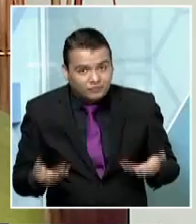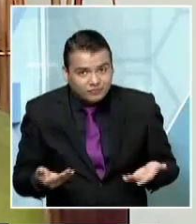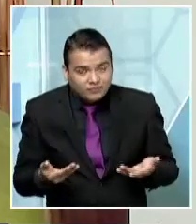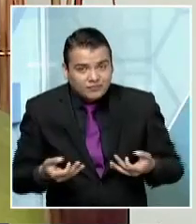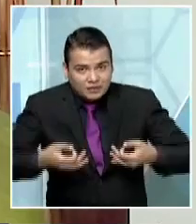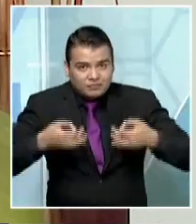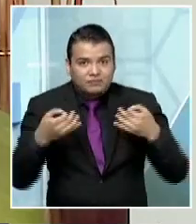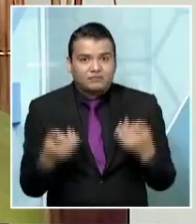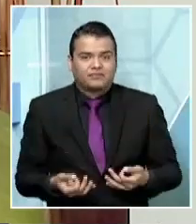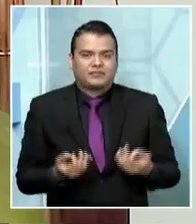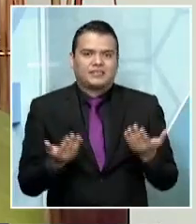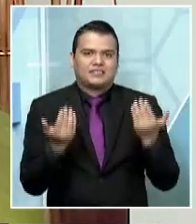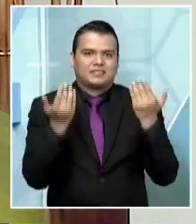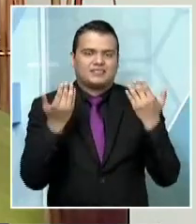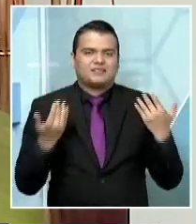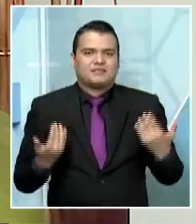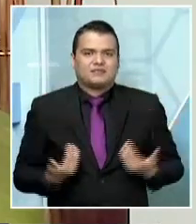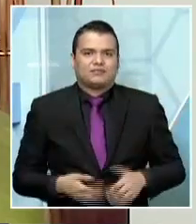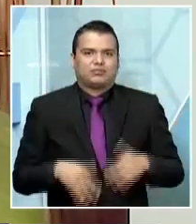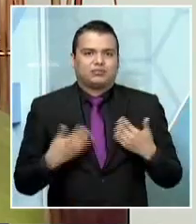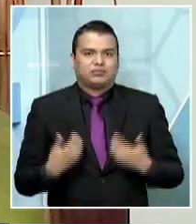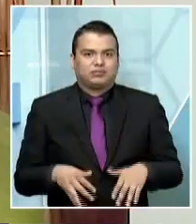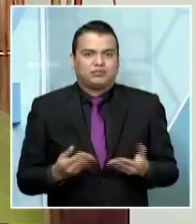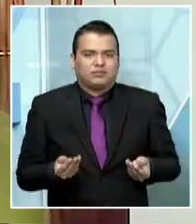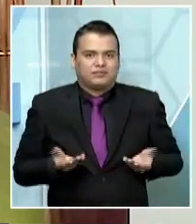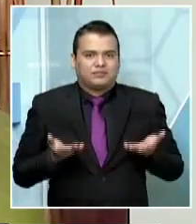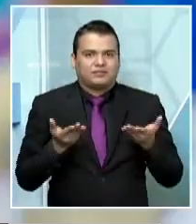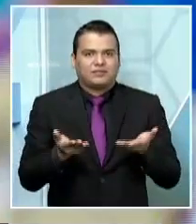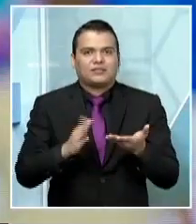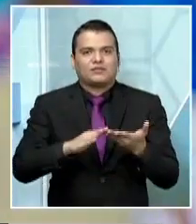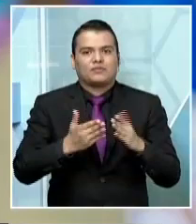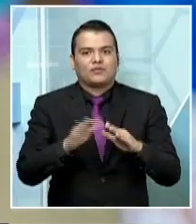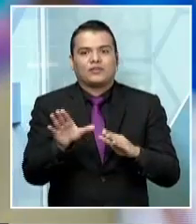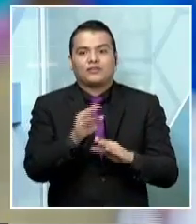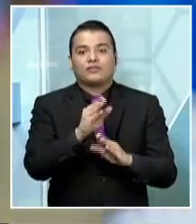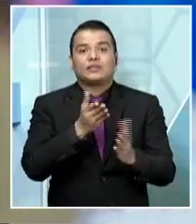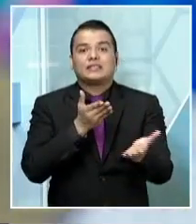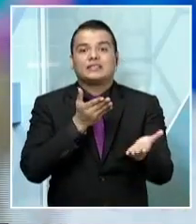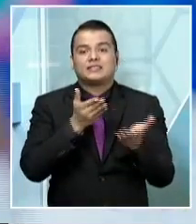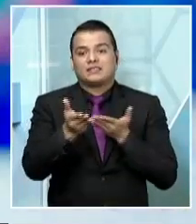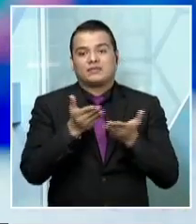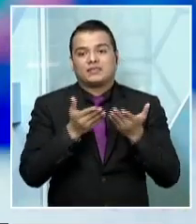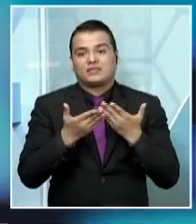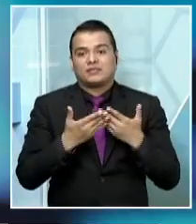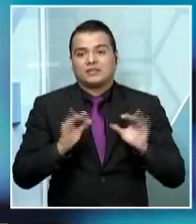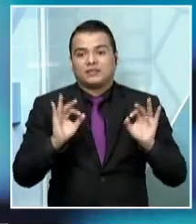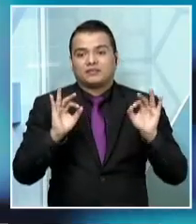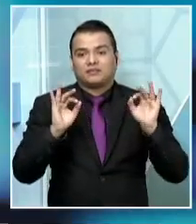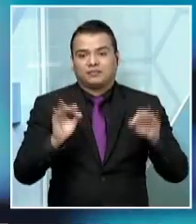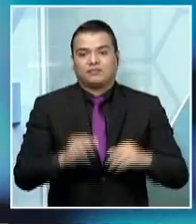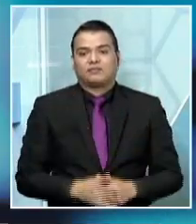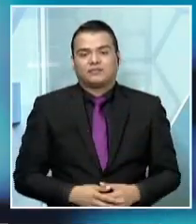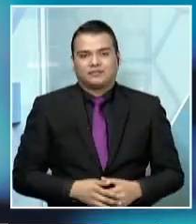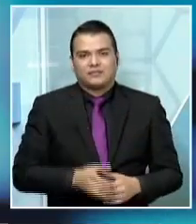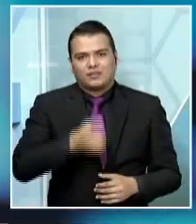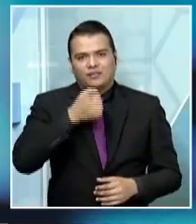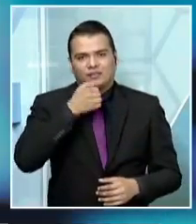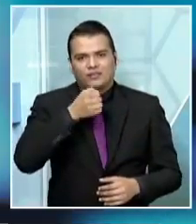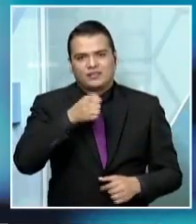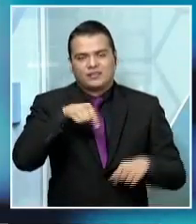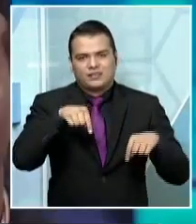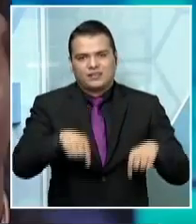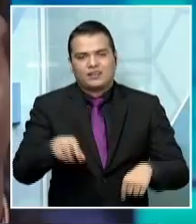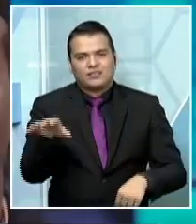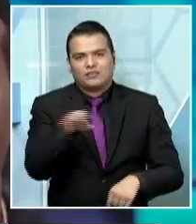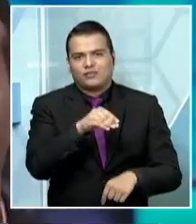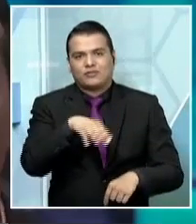a 90 minutos está al servicio de la comunidad en todos los ambientes, en los electrónicos y en el tradicional. 90 minutos, el